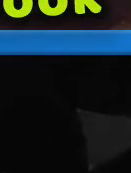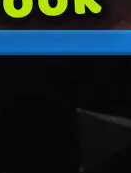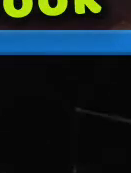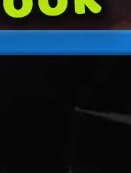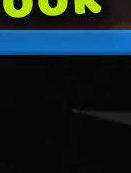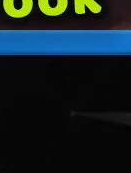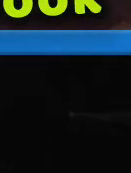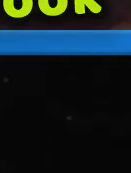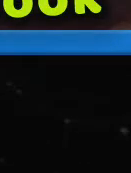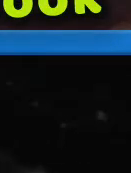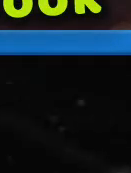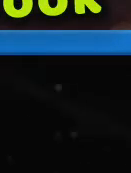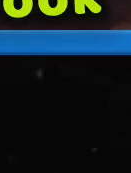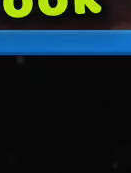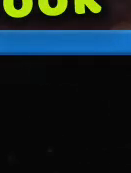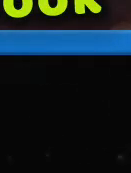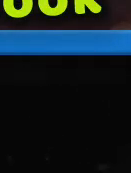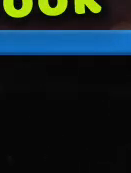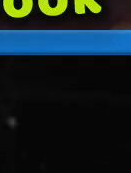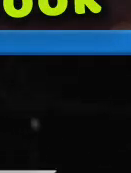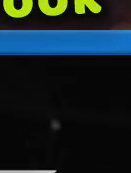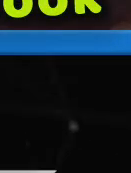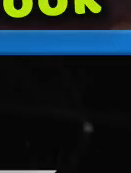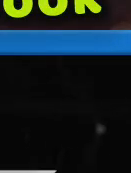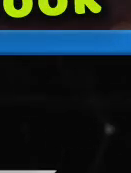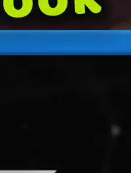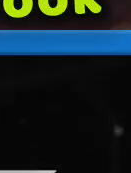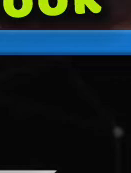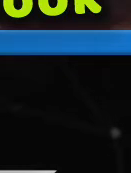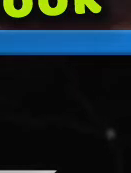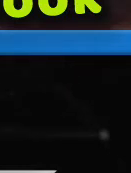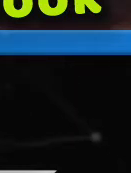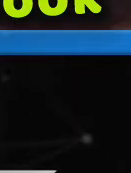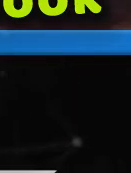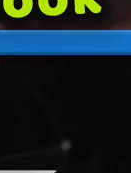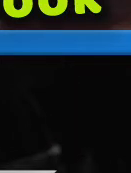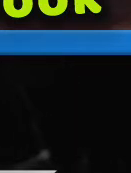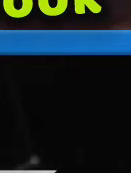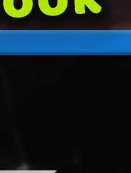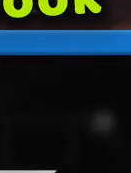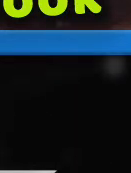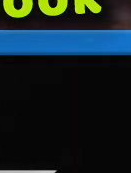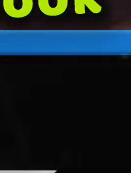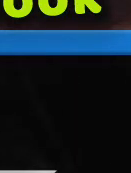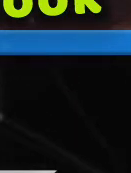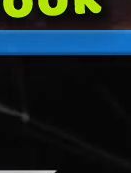Ya estás informado. No olvides darle like a este video, comparte y suscríbete a Escucha Diario.